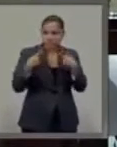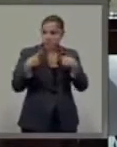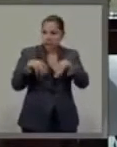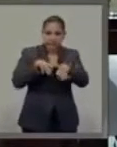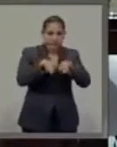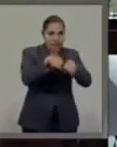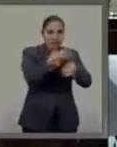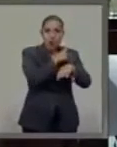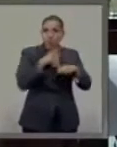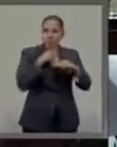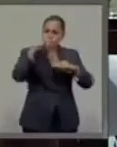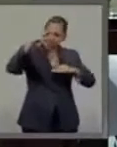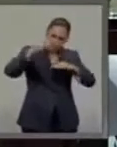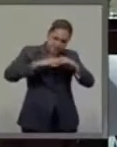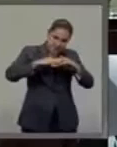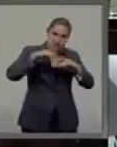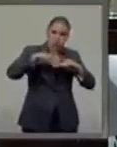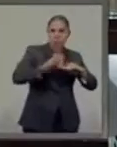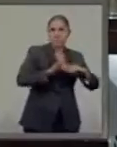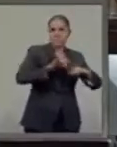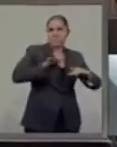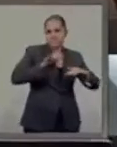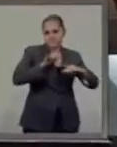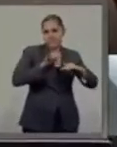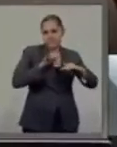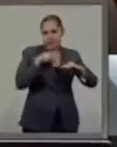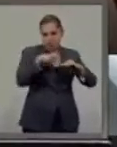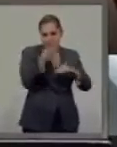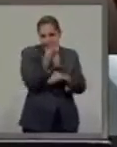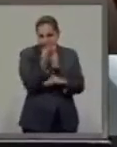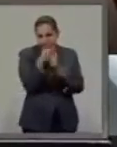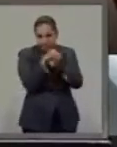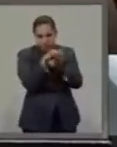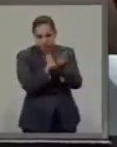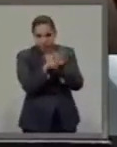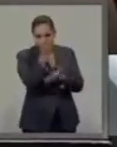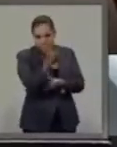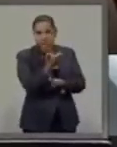trabajo. Pero aunque algunos funcionarios digan que con